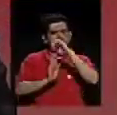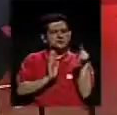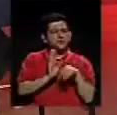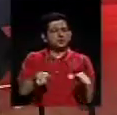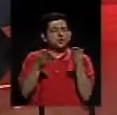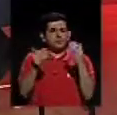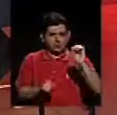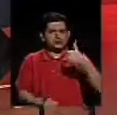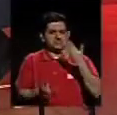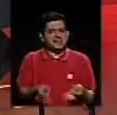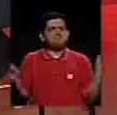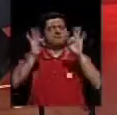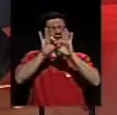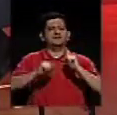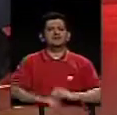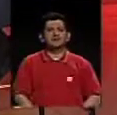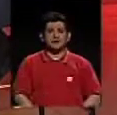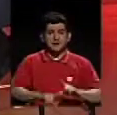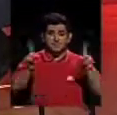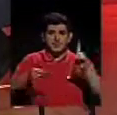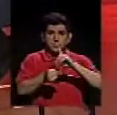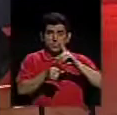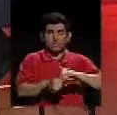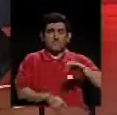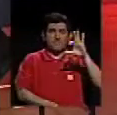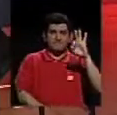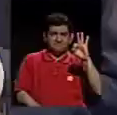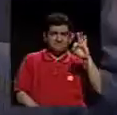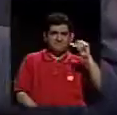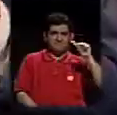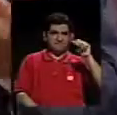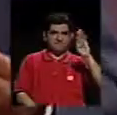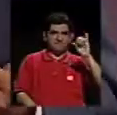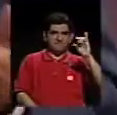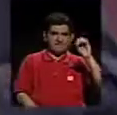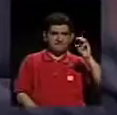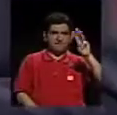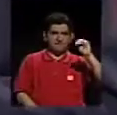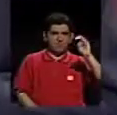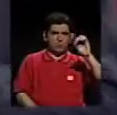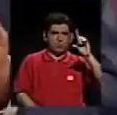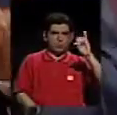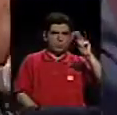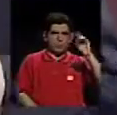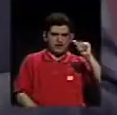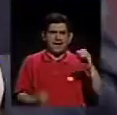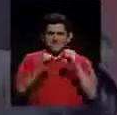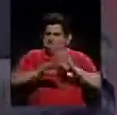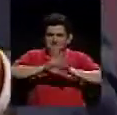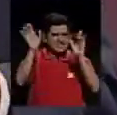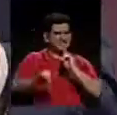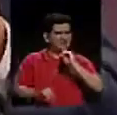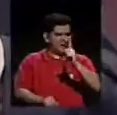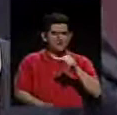sí tiene trascendencia. Pero ahora el diputado Fabio Molina, que ha sido el más explícito en ese tema, ha planteado, y